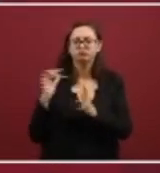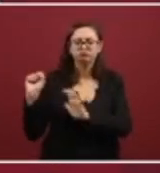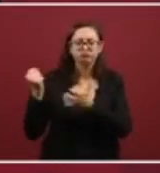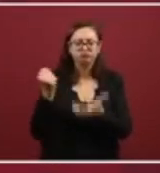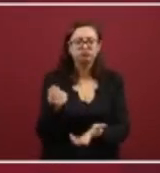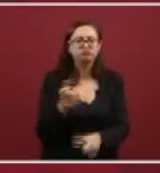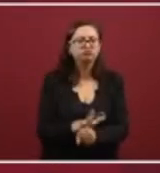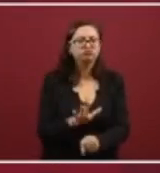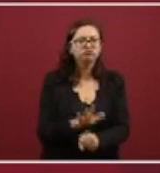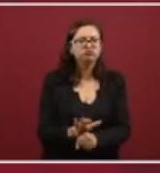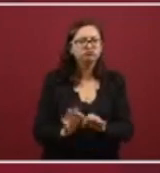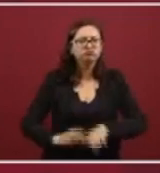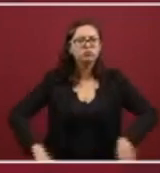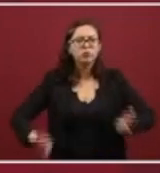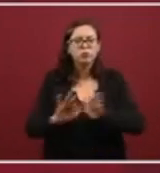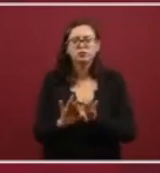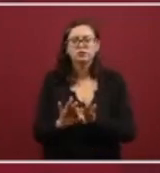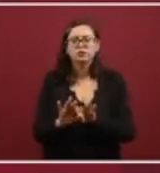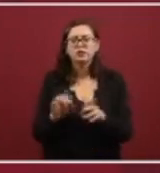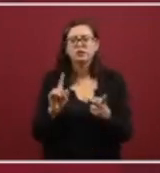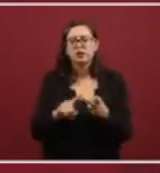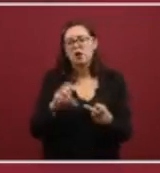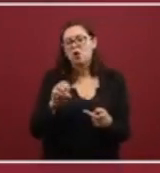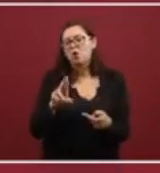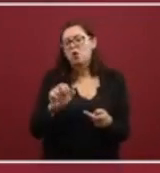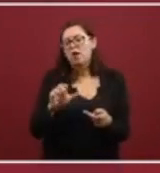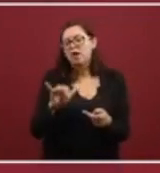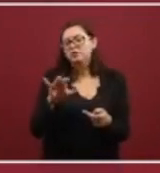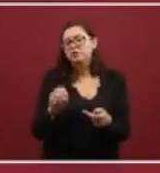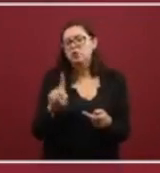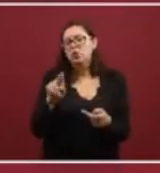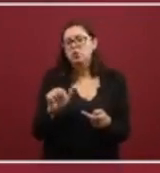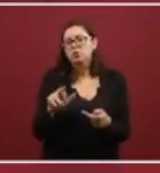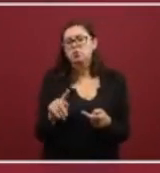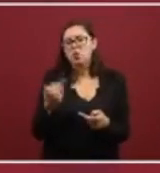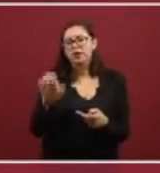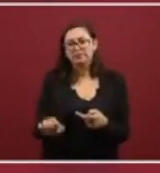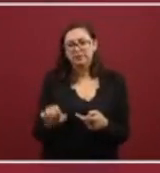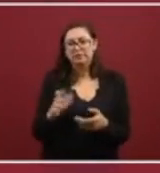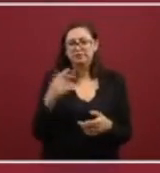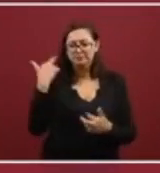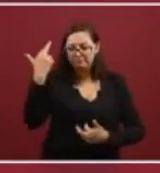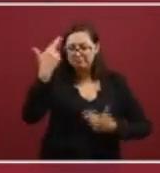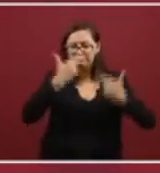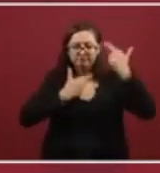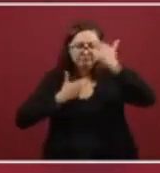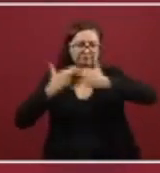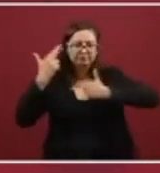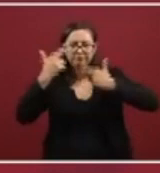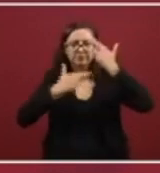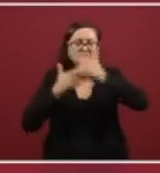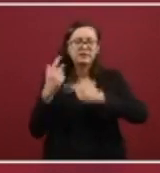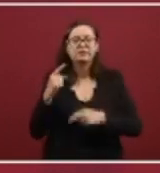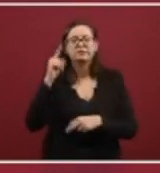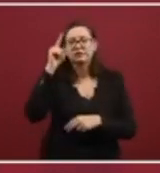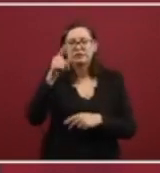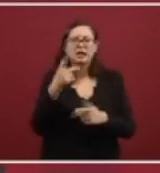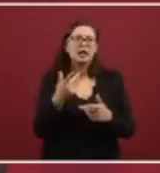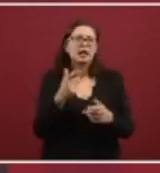importante. Y Horacio Duarte va a revisar la situación en cada uno de los puertos de